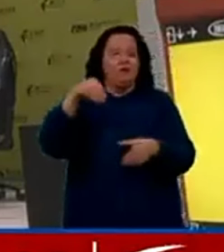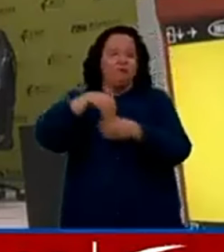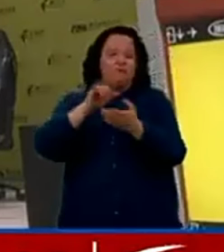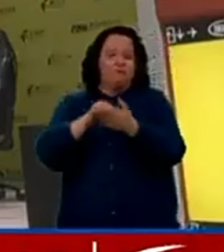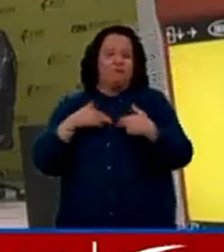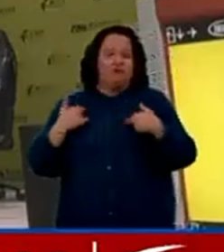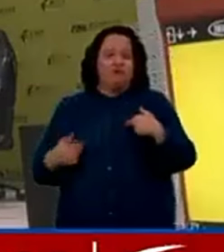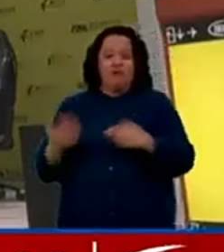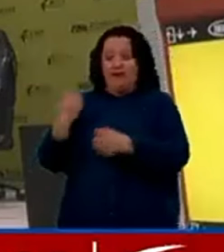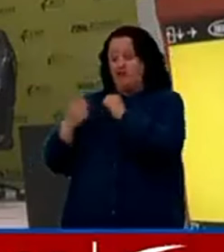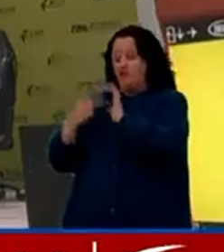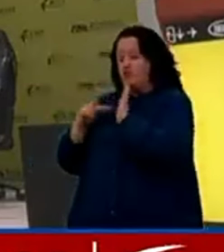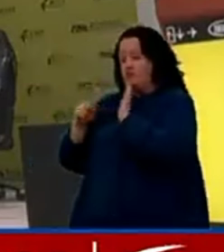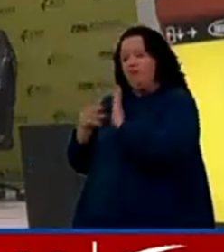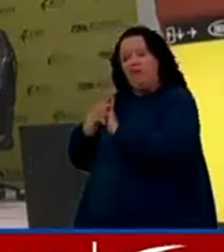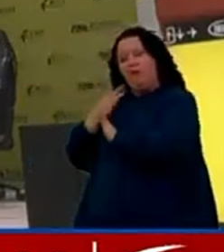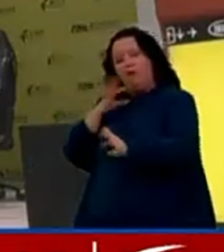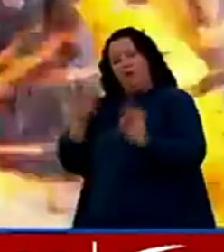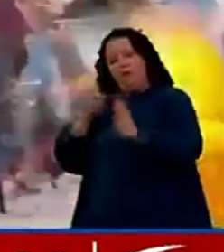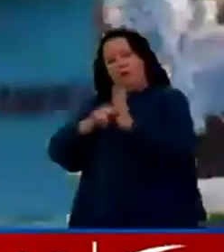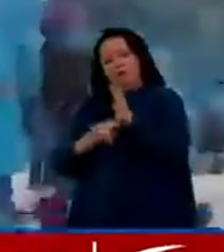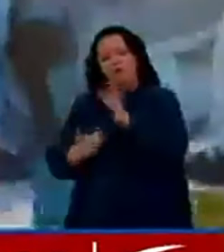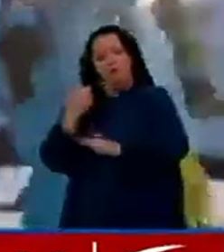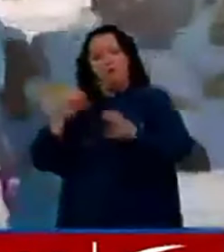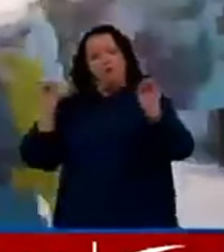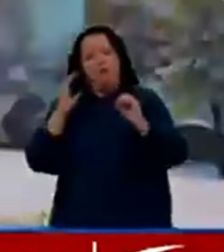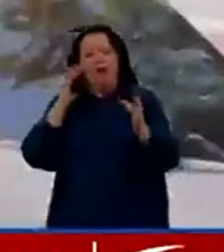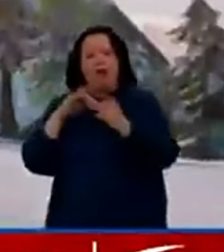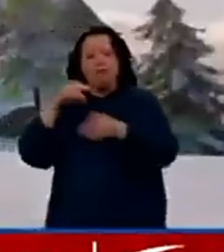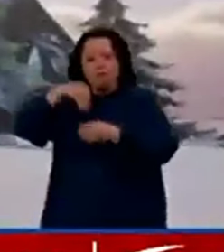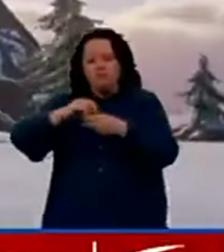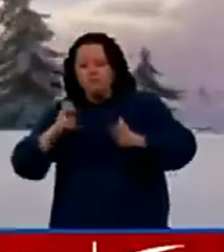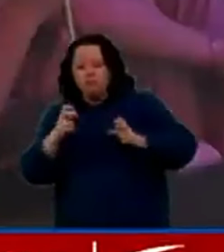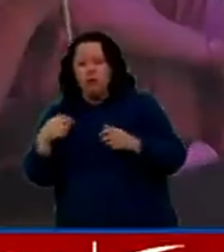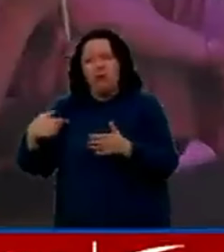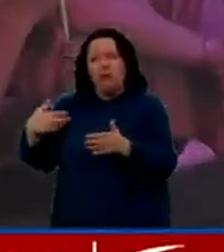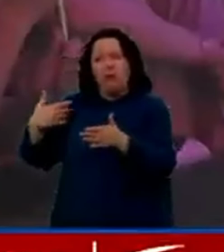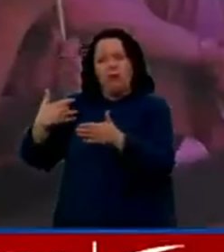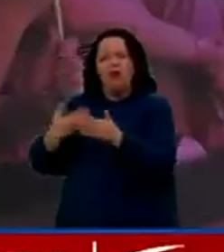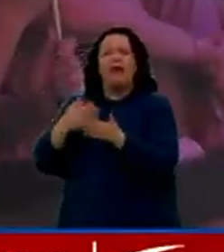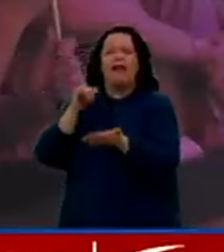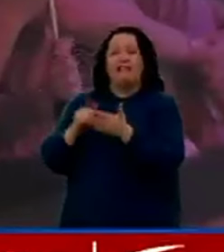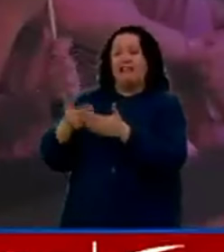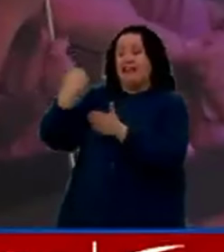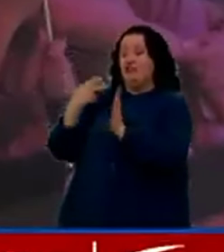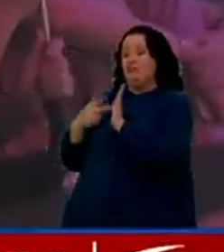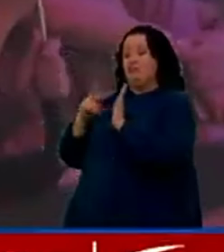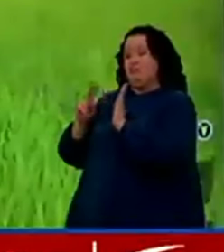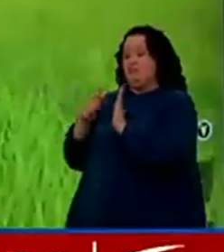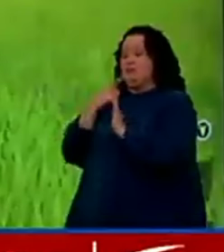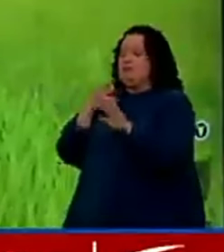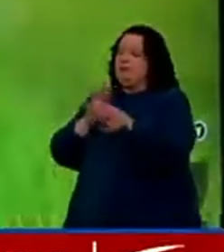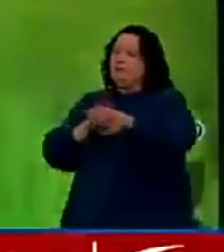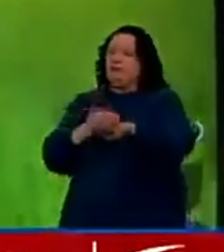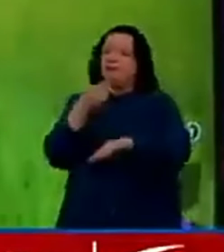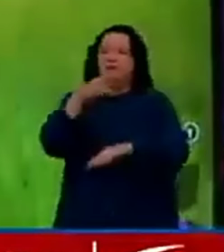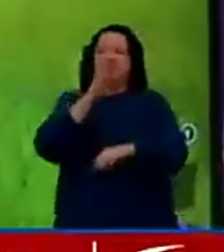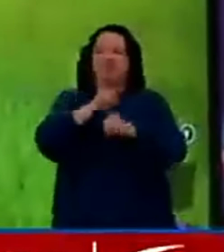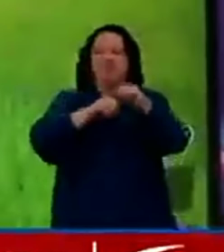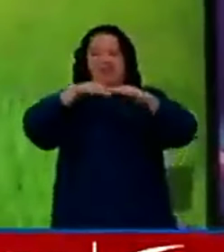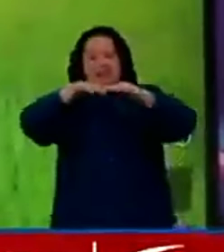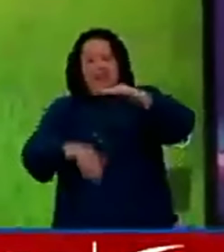2021, China no había anunciado nuevas restricciones al sector de los videojuegos. En ese entonces, se estableció que los menores de 18